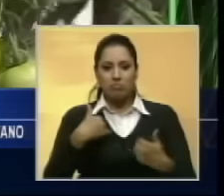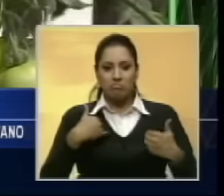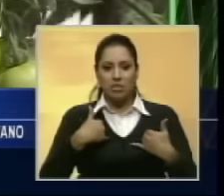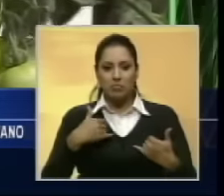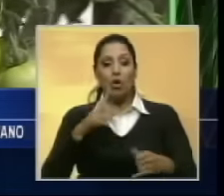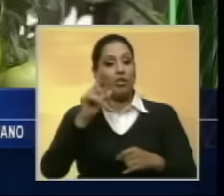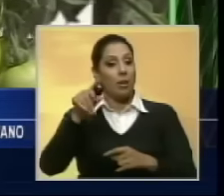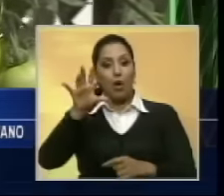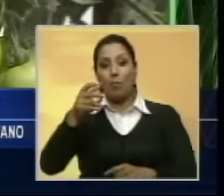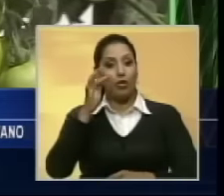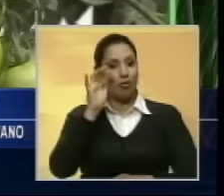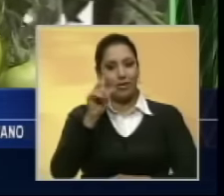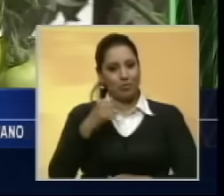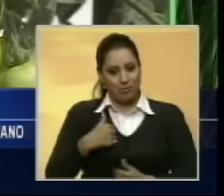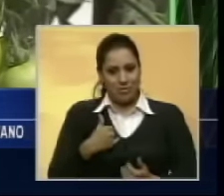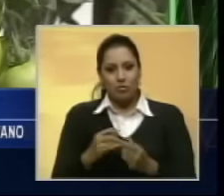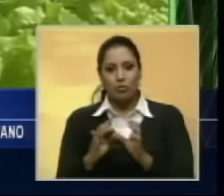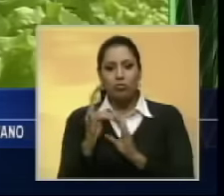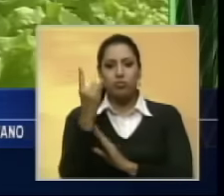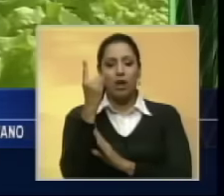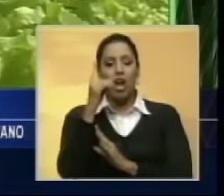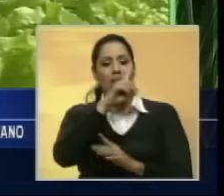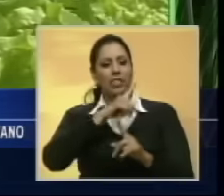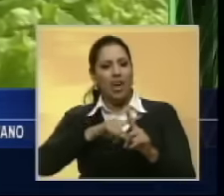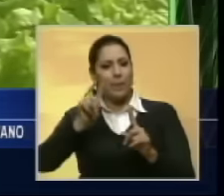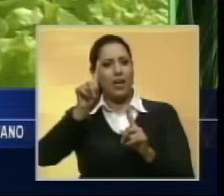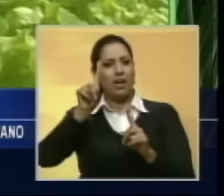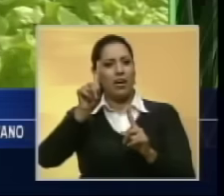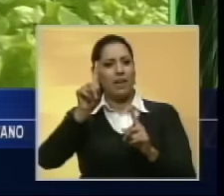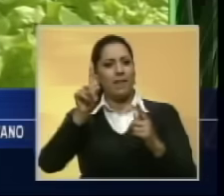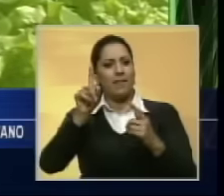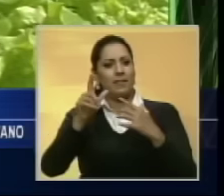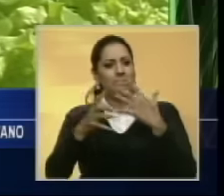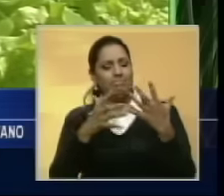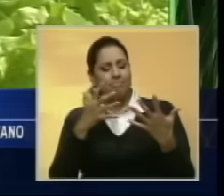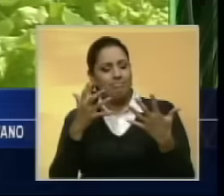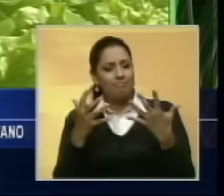no vamos a comprar tomate, lo estamos sembrando y estamos también haciéndole